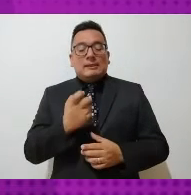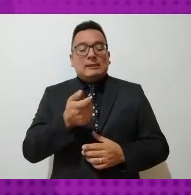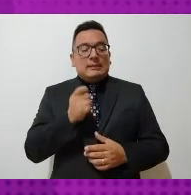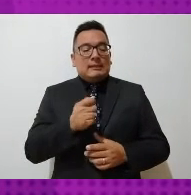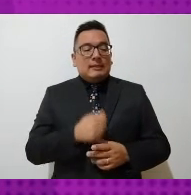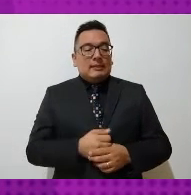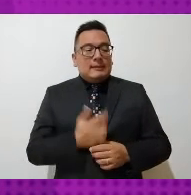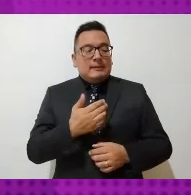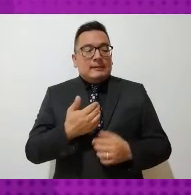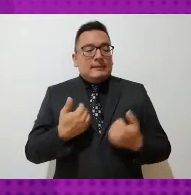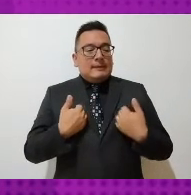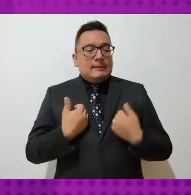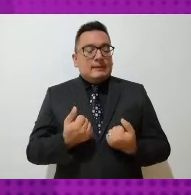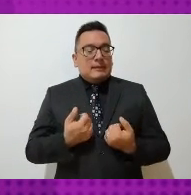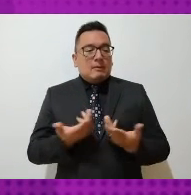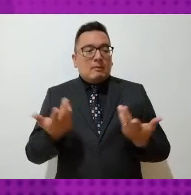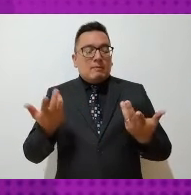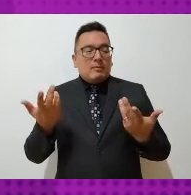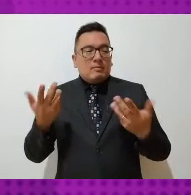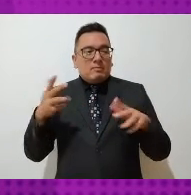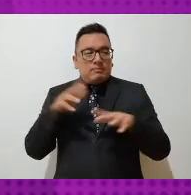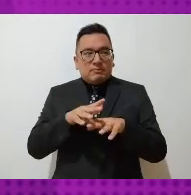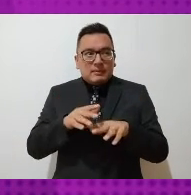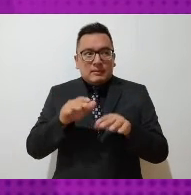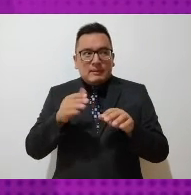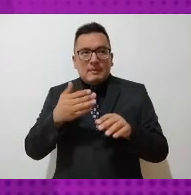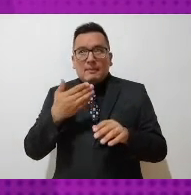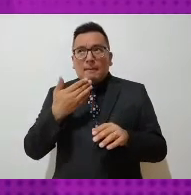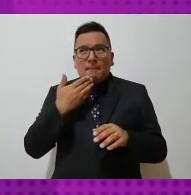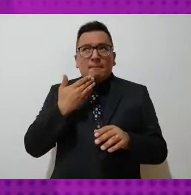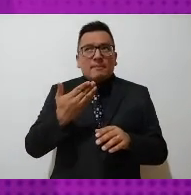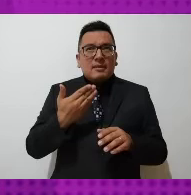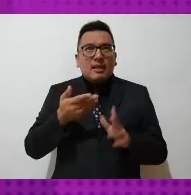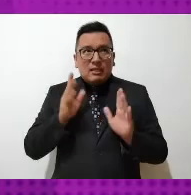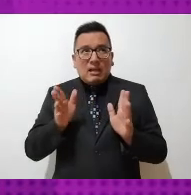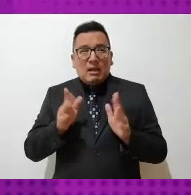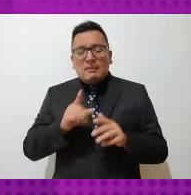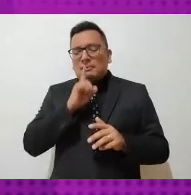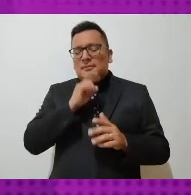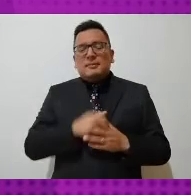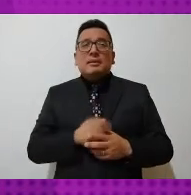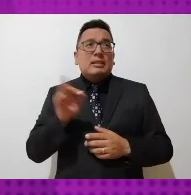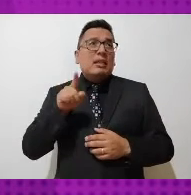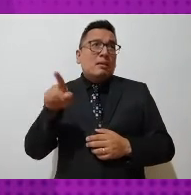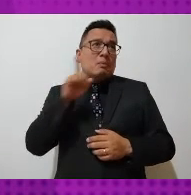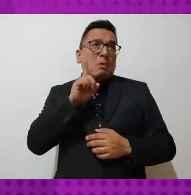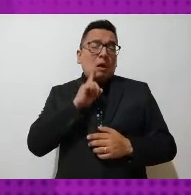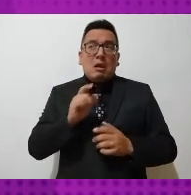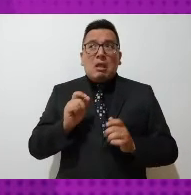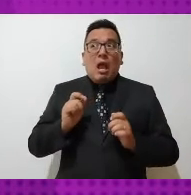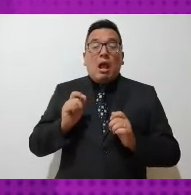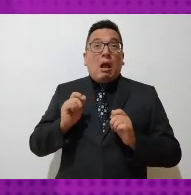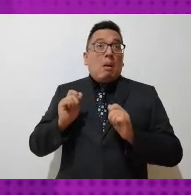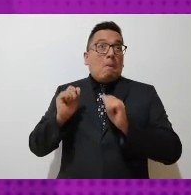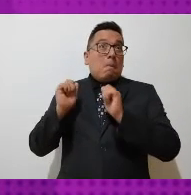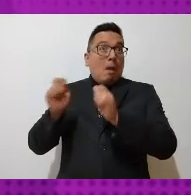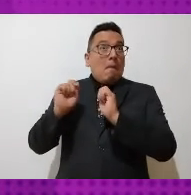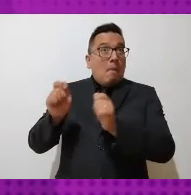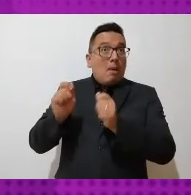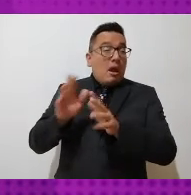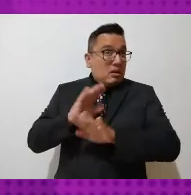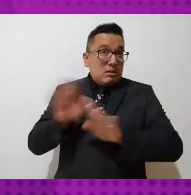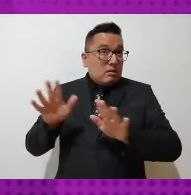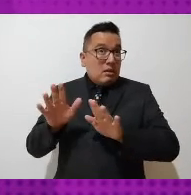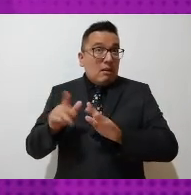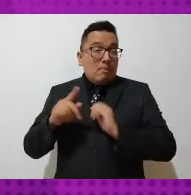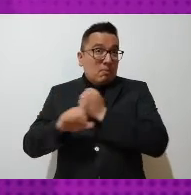la paridad al decir que porque una mujer participe más, en automático se va a